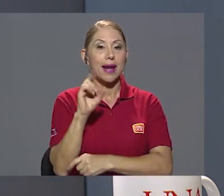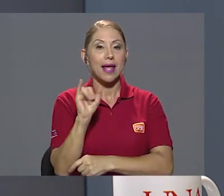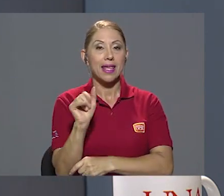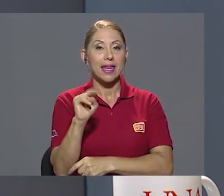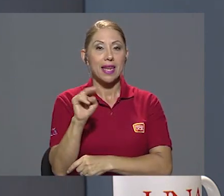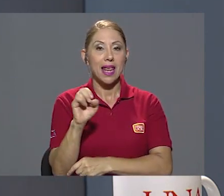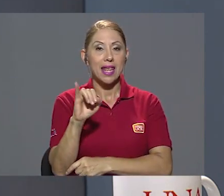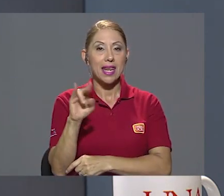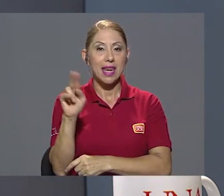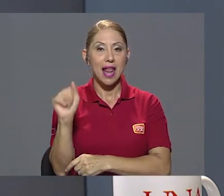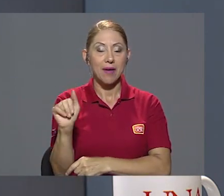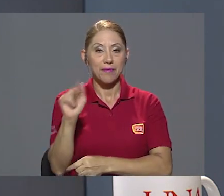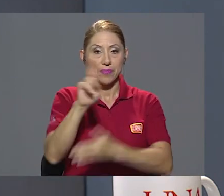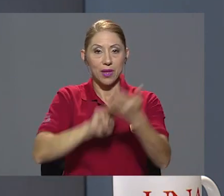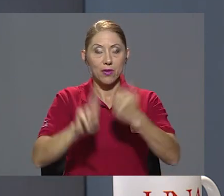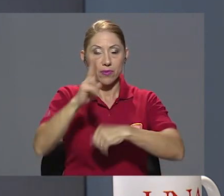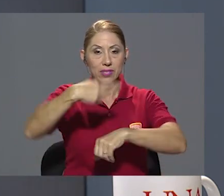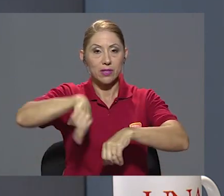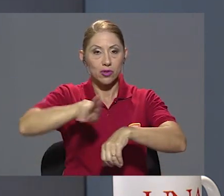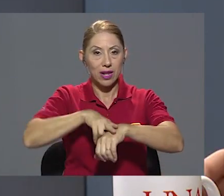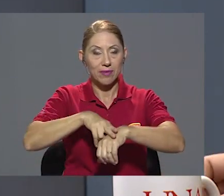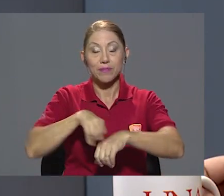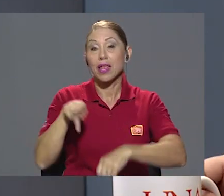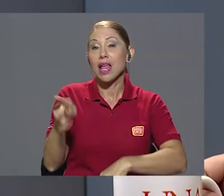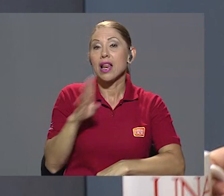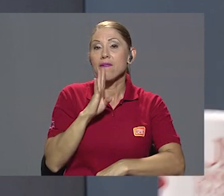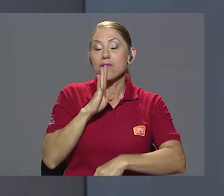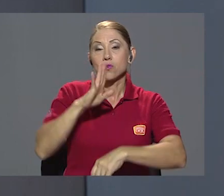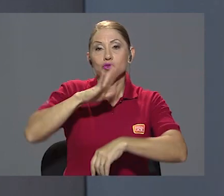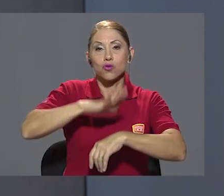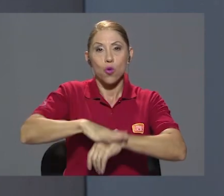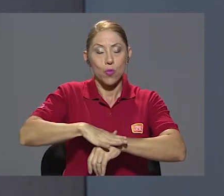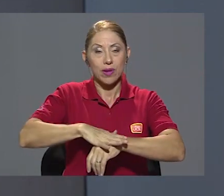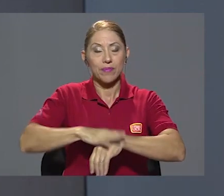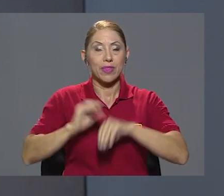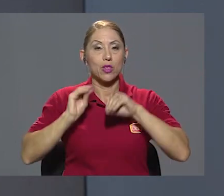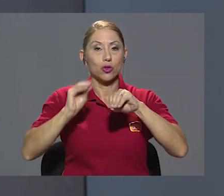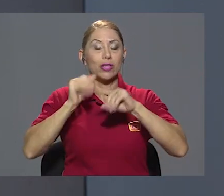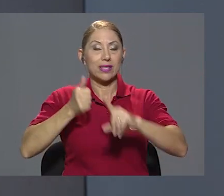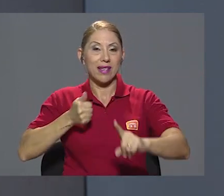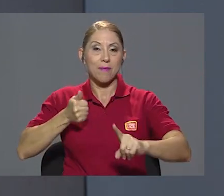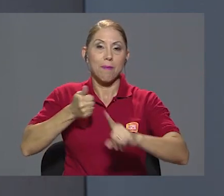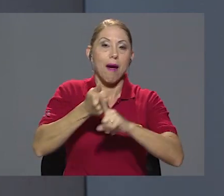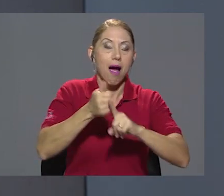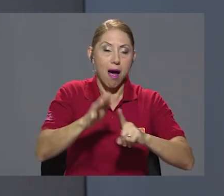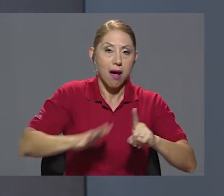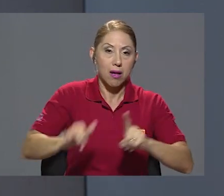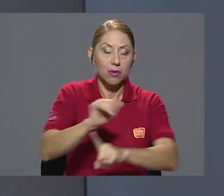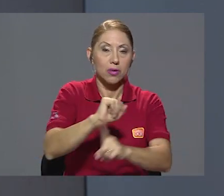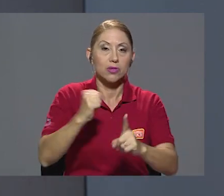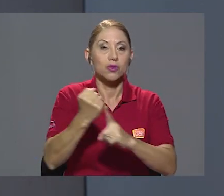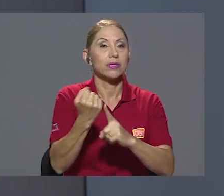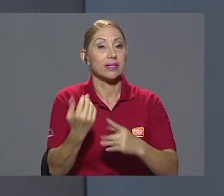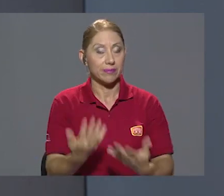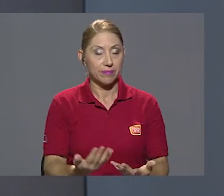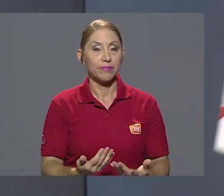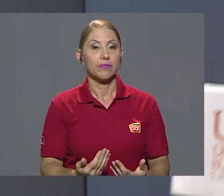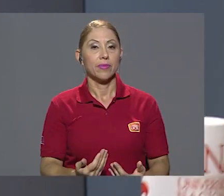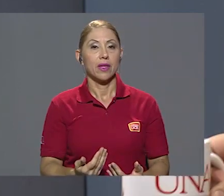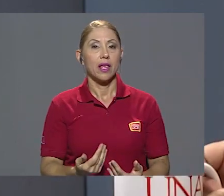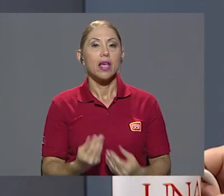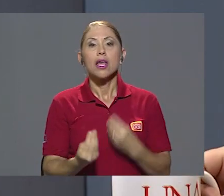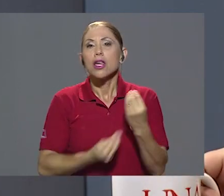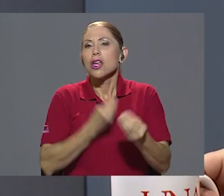de la Universidad Nacional. Él nos hizo un comentario sobre el impacto de la docencia en la sociedad, precisamente lo que estábamos